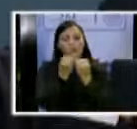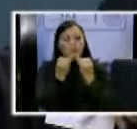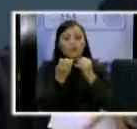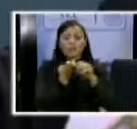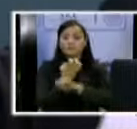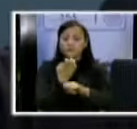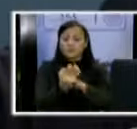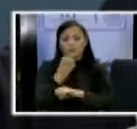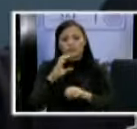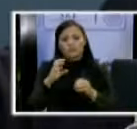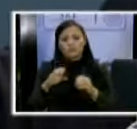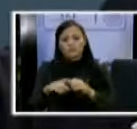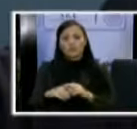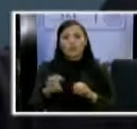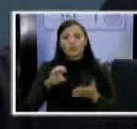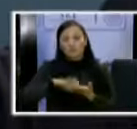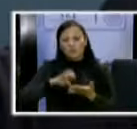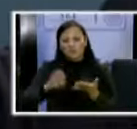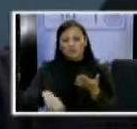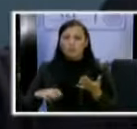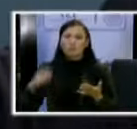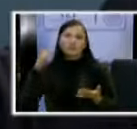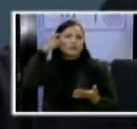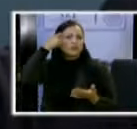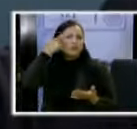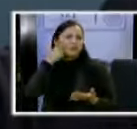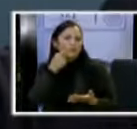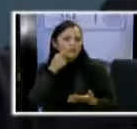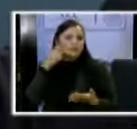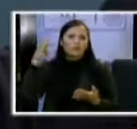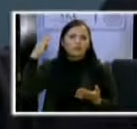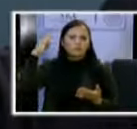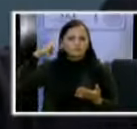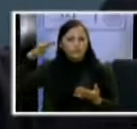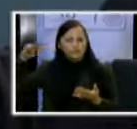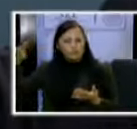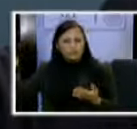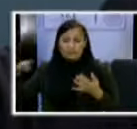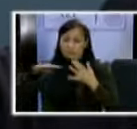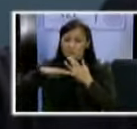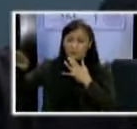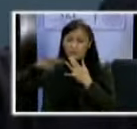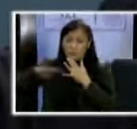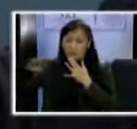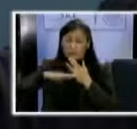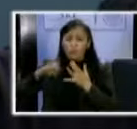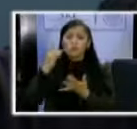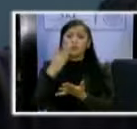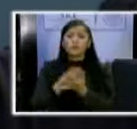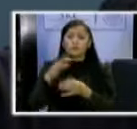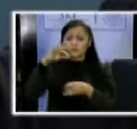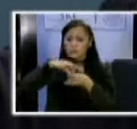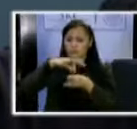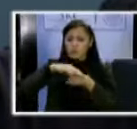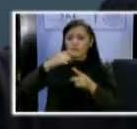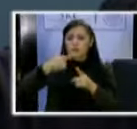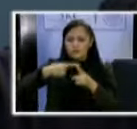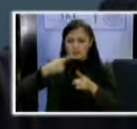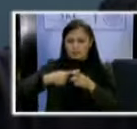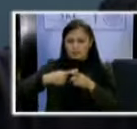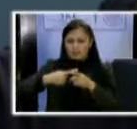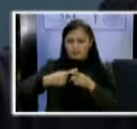ejemplo, este año, en estados como Guerrero y Michoacán de altísima migración, los únicos que van a poder votar son los que ya